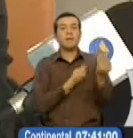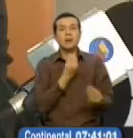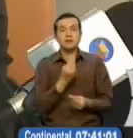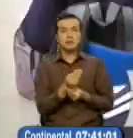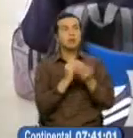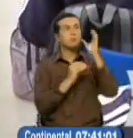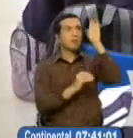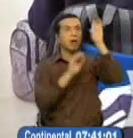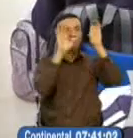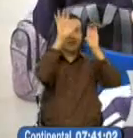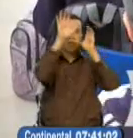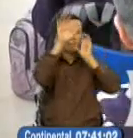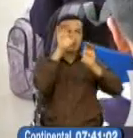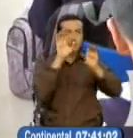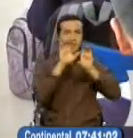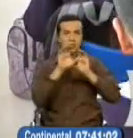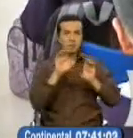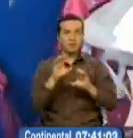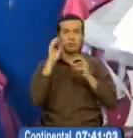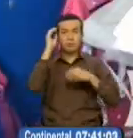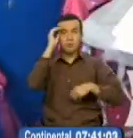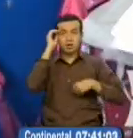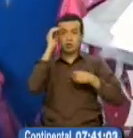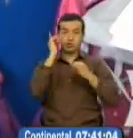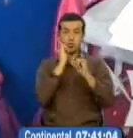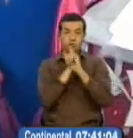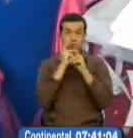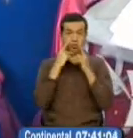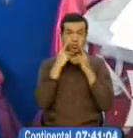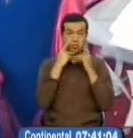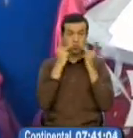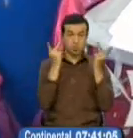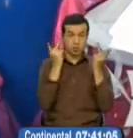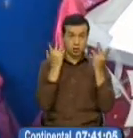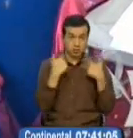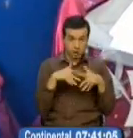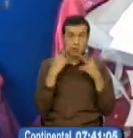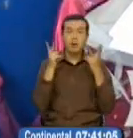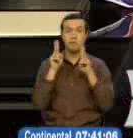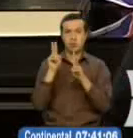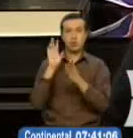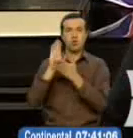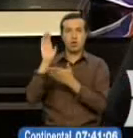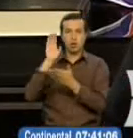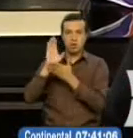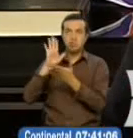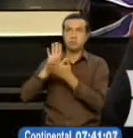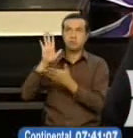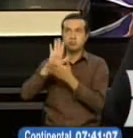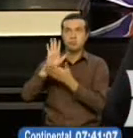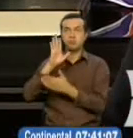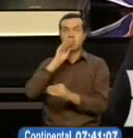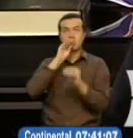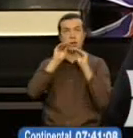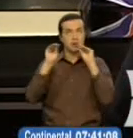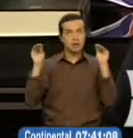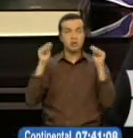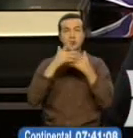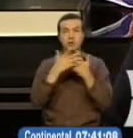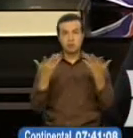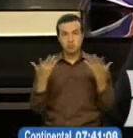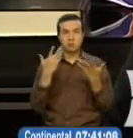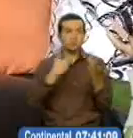especie de galería. La campaña de valores llegará no solo a instituciones gubernamentales, sino también educativas. Que se conozca, que se hable de él, que